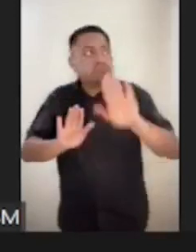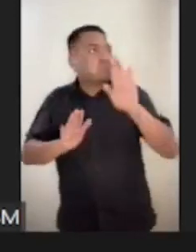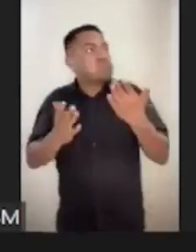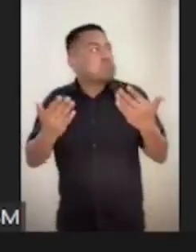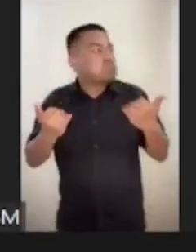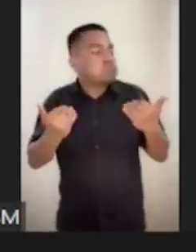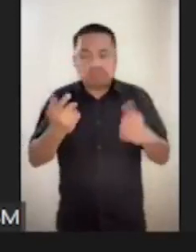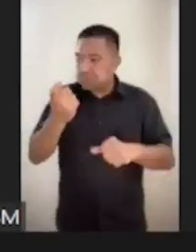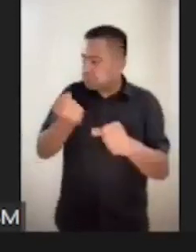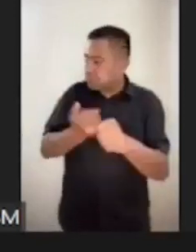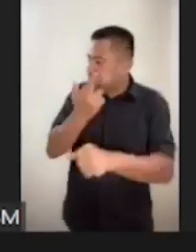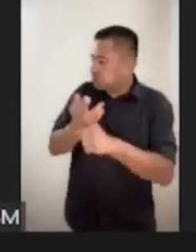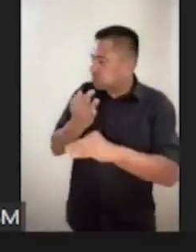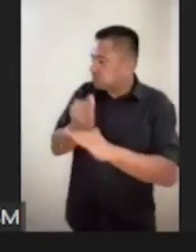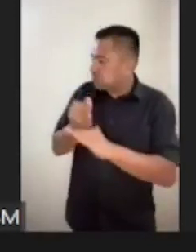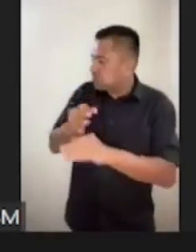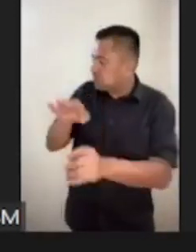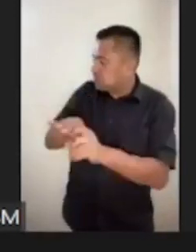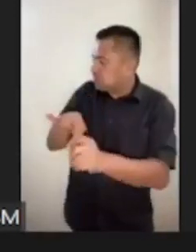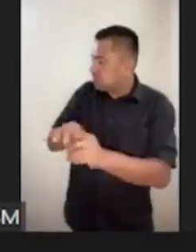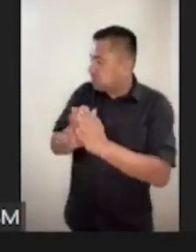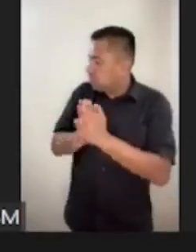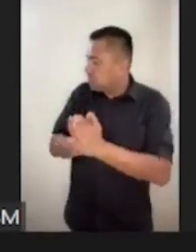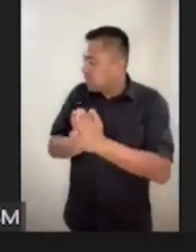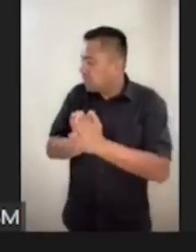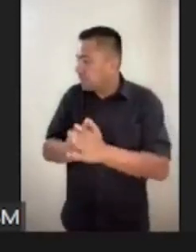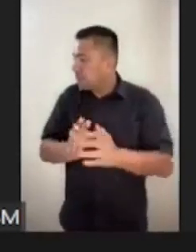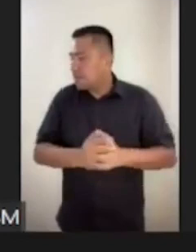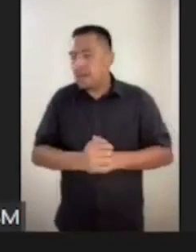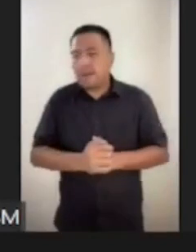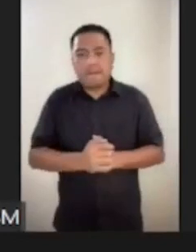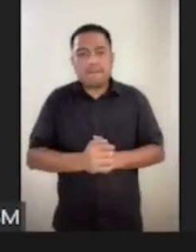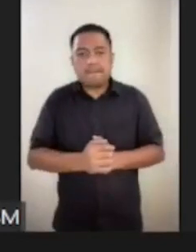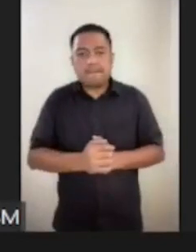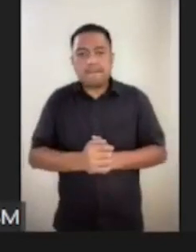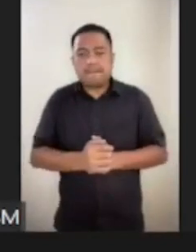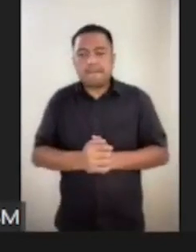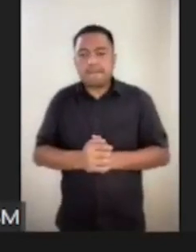respecto, secretario, tome la votación, por favor.